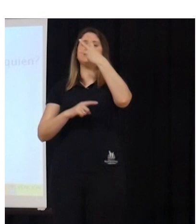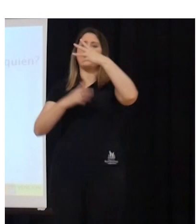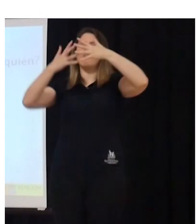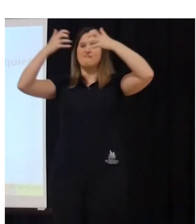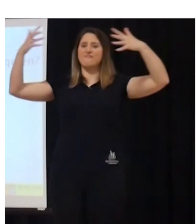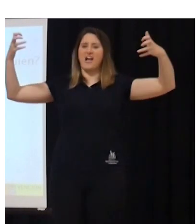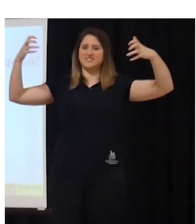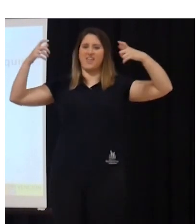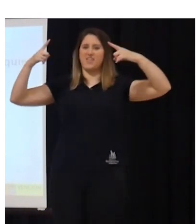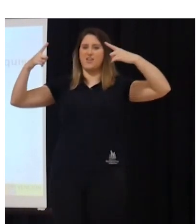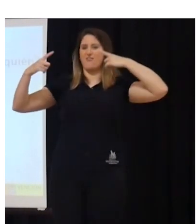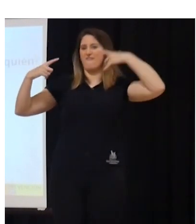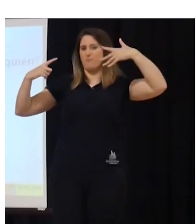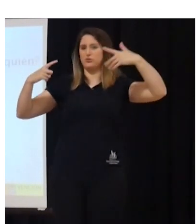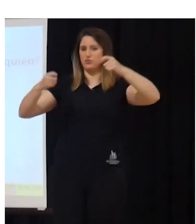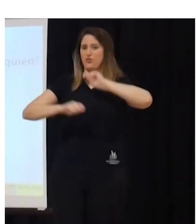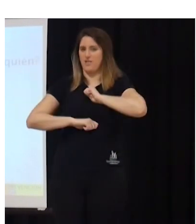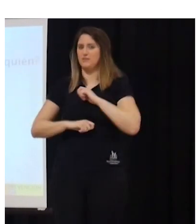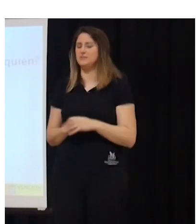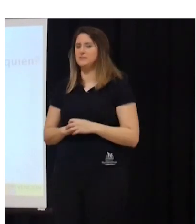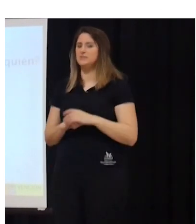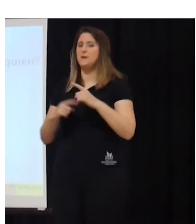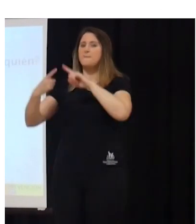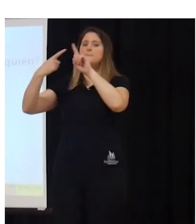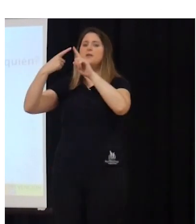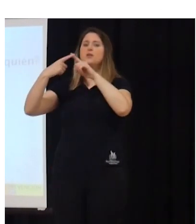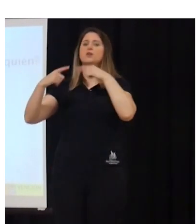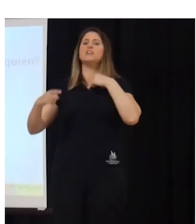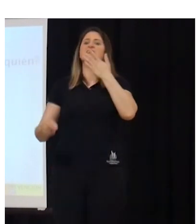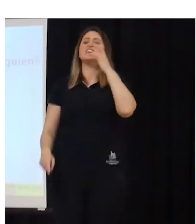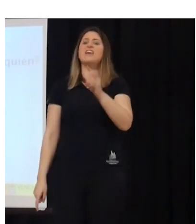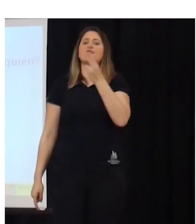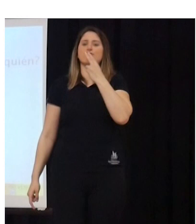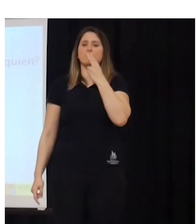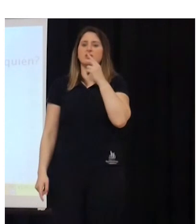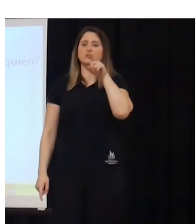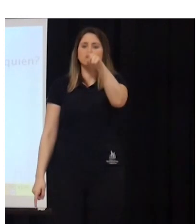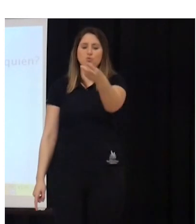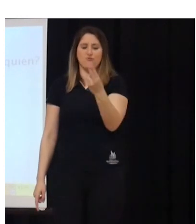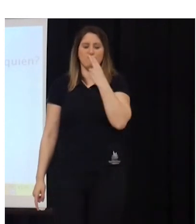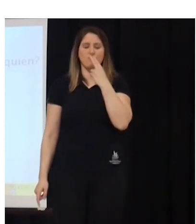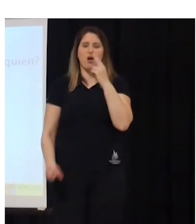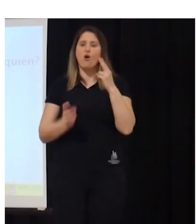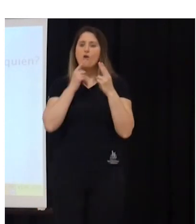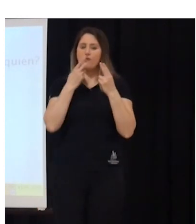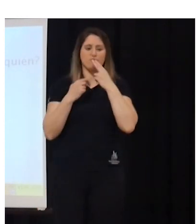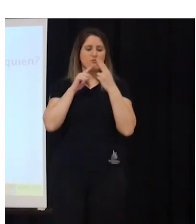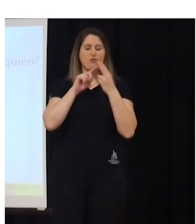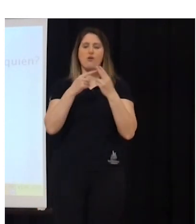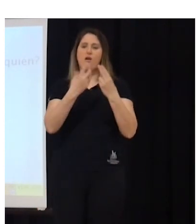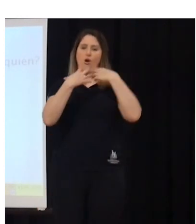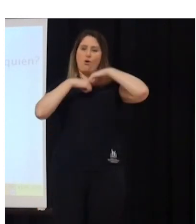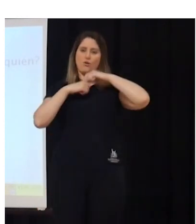eslóganes. En primer lugar, uno no sabe quién se está fumando a quién. Si tú eres el que consume tabaco, o el tabaco es el que te